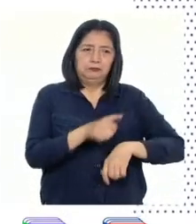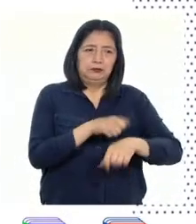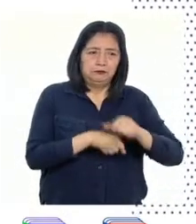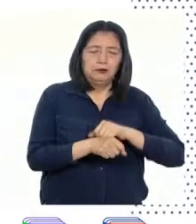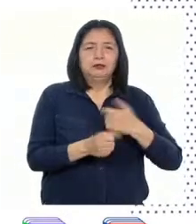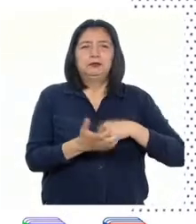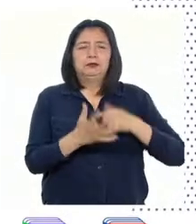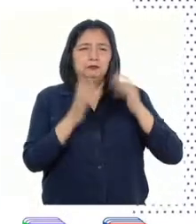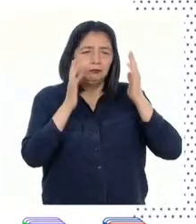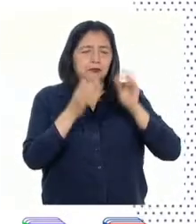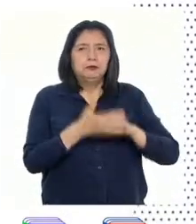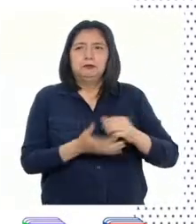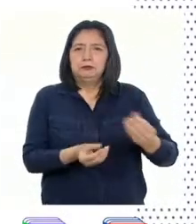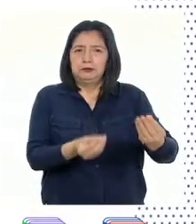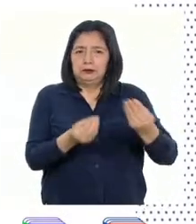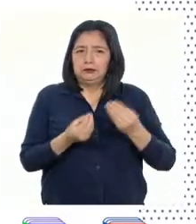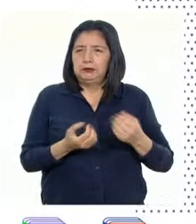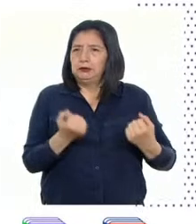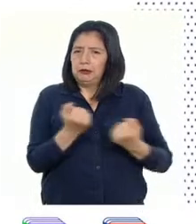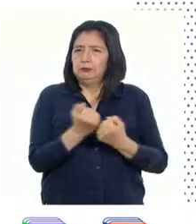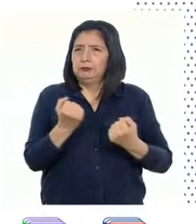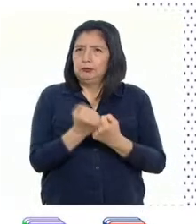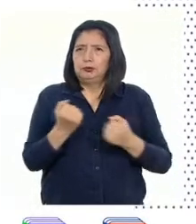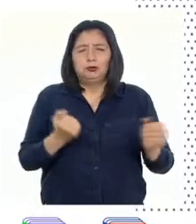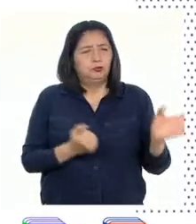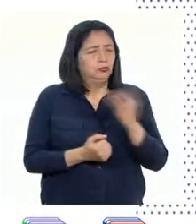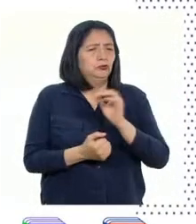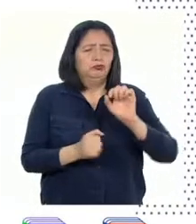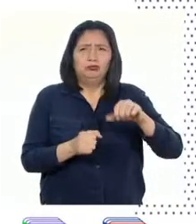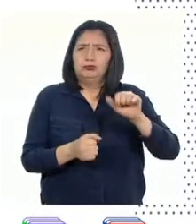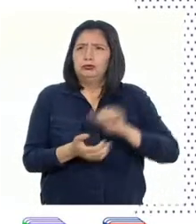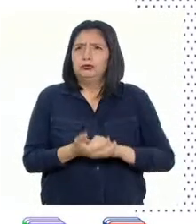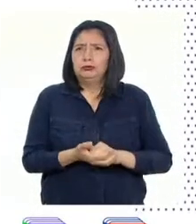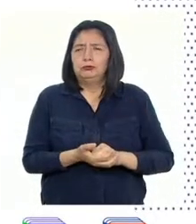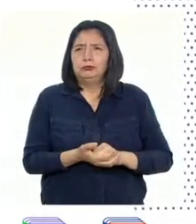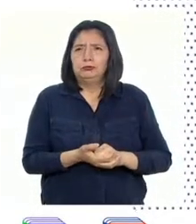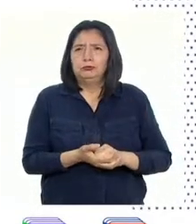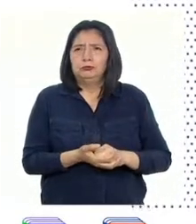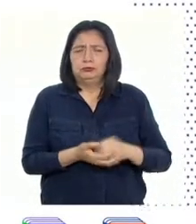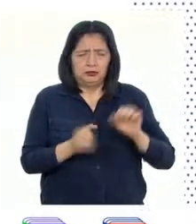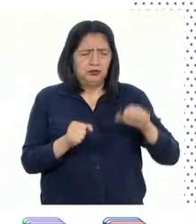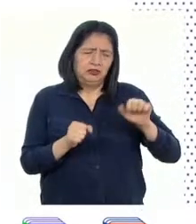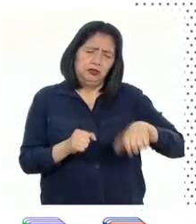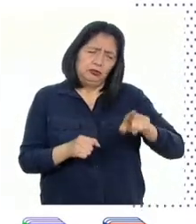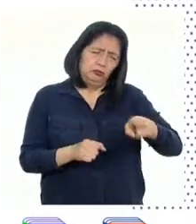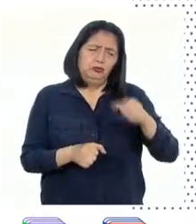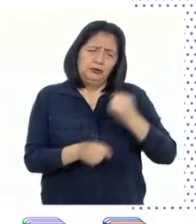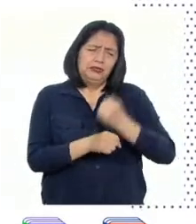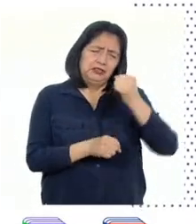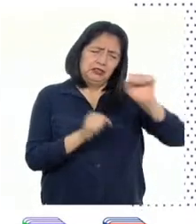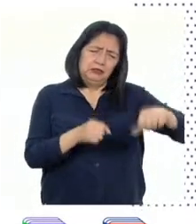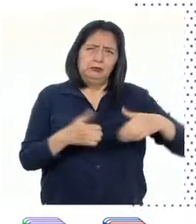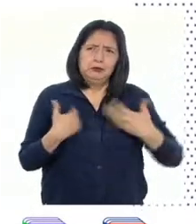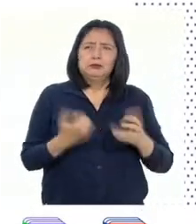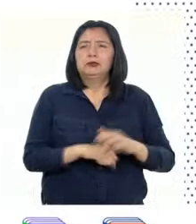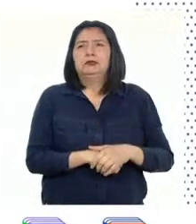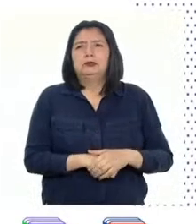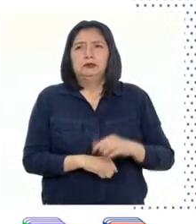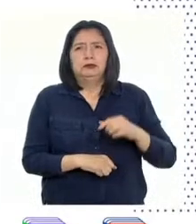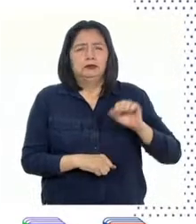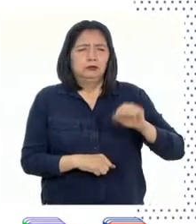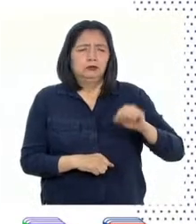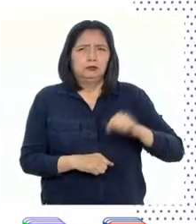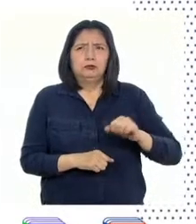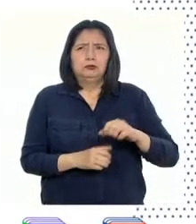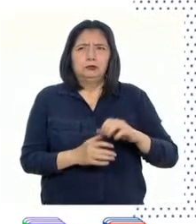dedicación, y me dieron todo su respaldo, todo su apoyo. Me dijeron, ya, vas a ganar, vas a poder. Lo